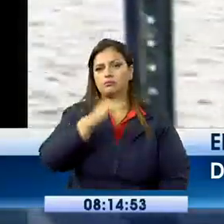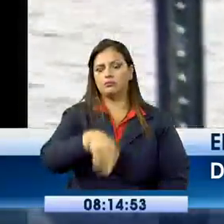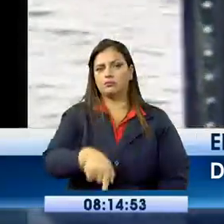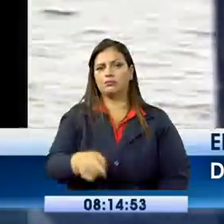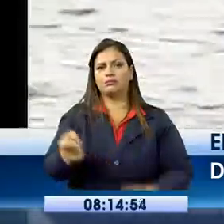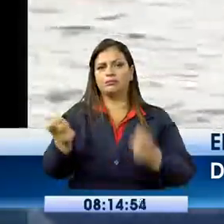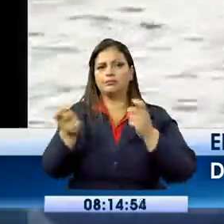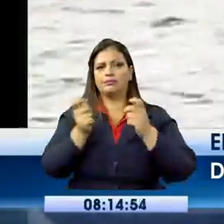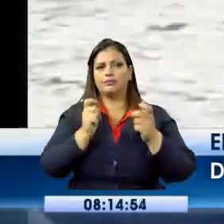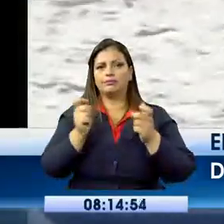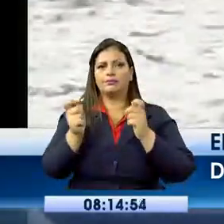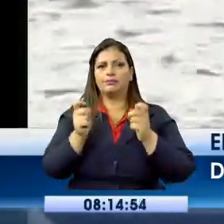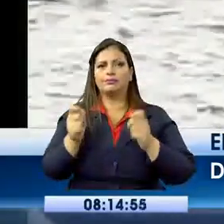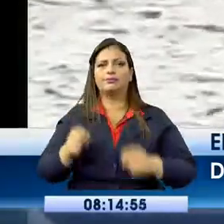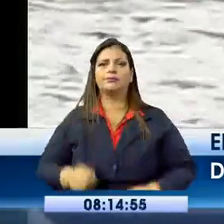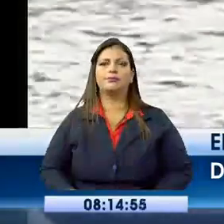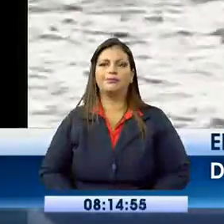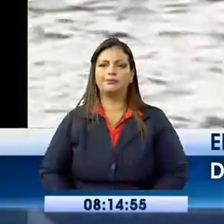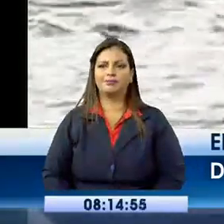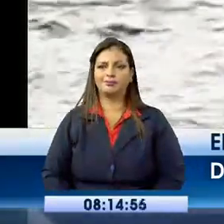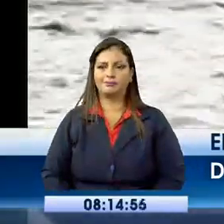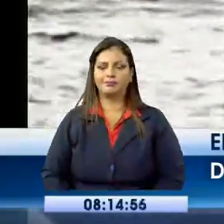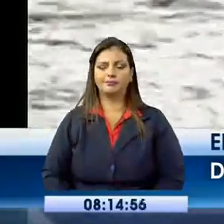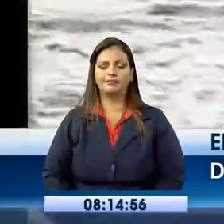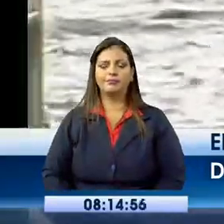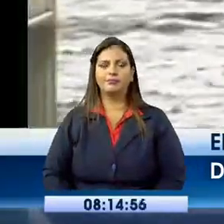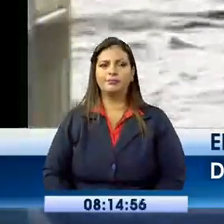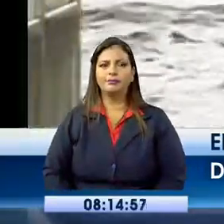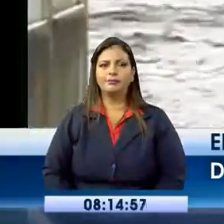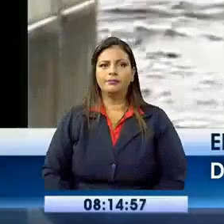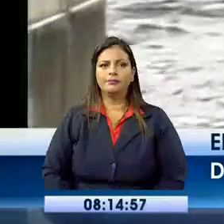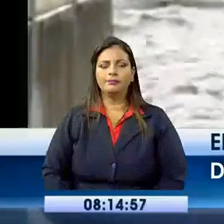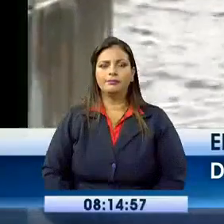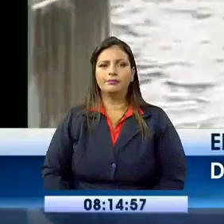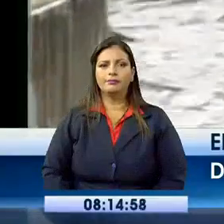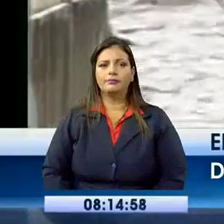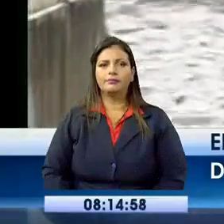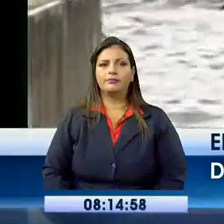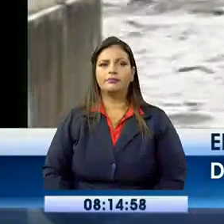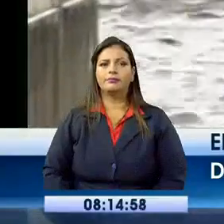Se necesita presencia aquí del ATM por si acaso se presente algún tipo de novedad.